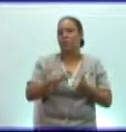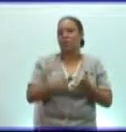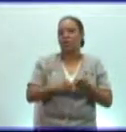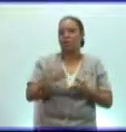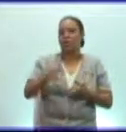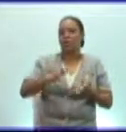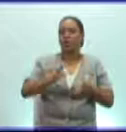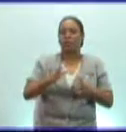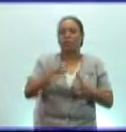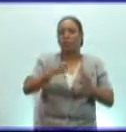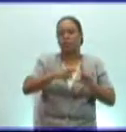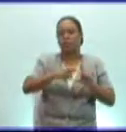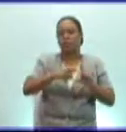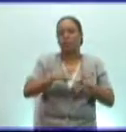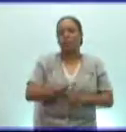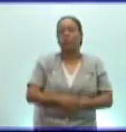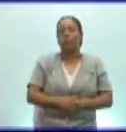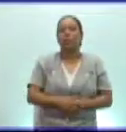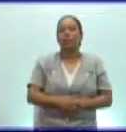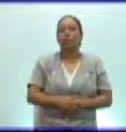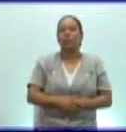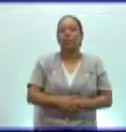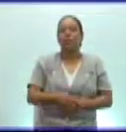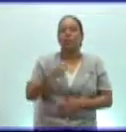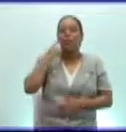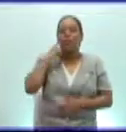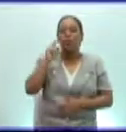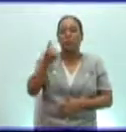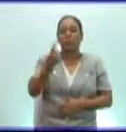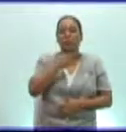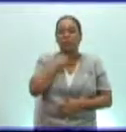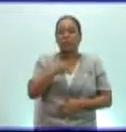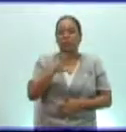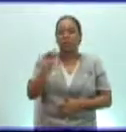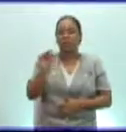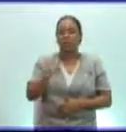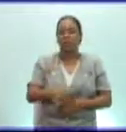de contenido. Vamos a hacer un primer ejercicio que dice: